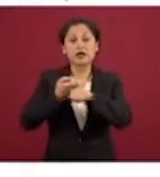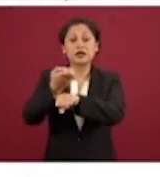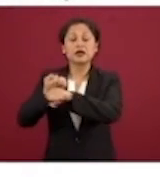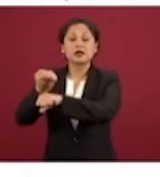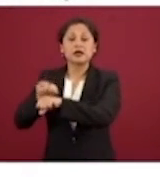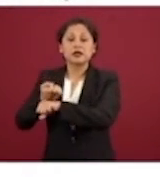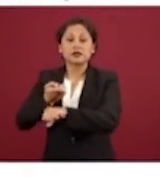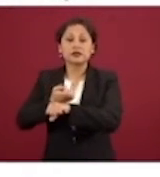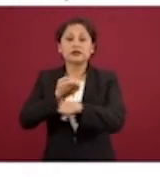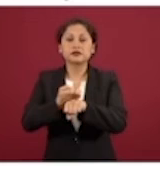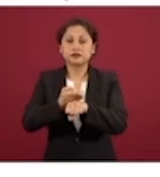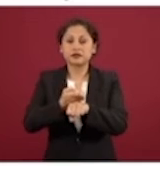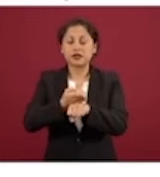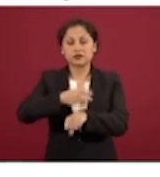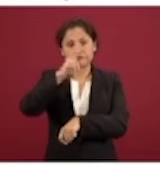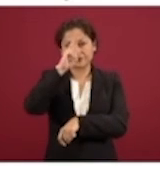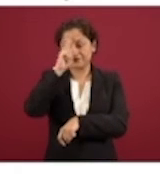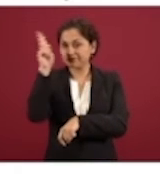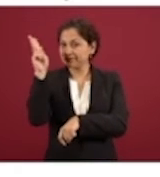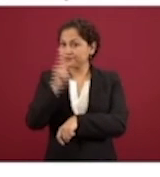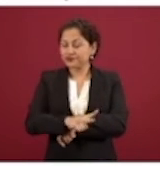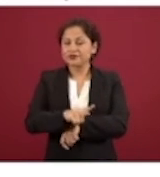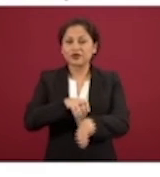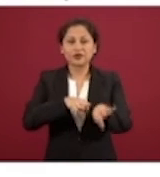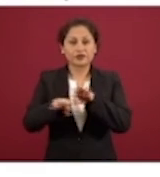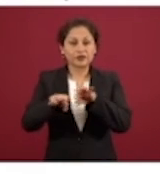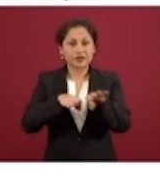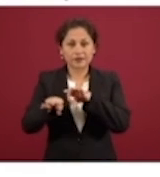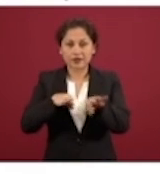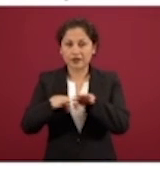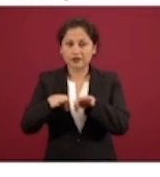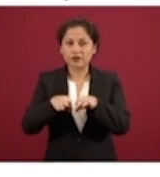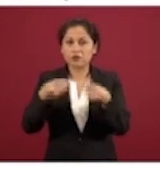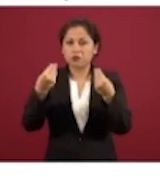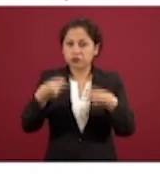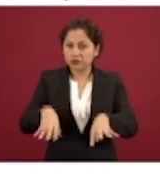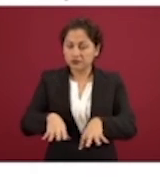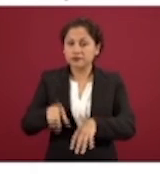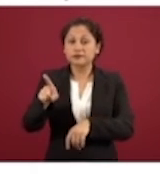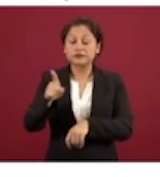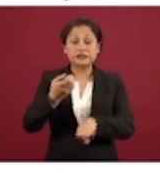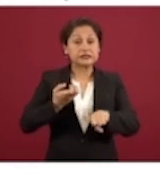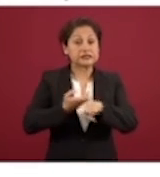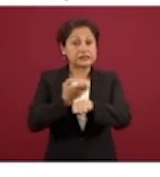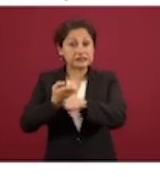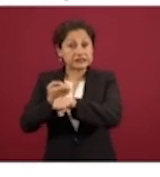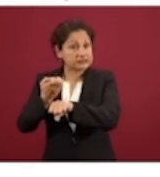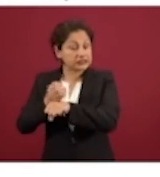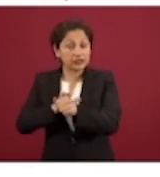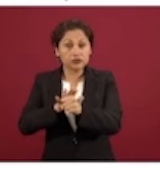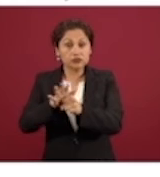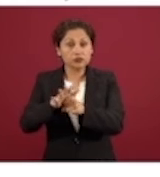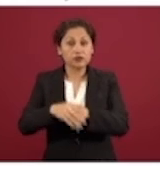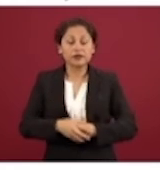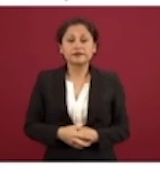mayor baja por parte de los empleadores a sus trabajadores las 6 entidades con la mayor pérdida de empleo se